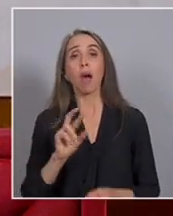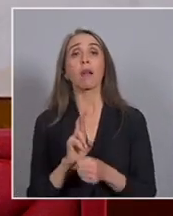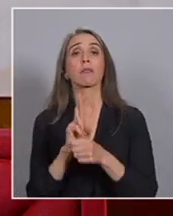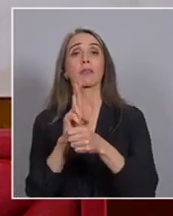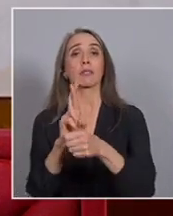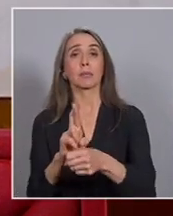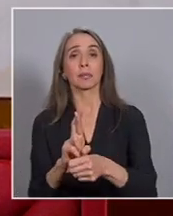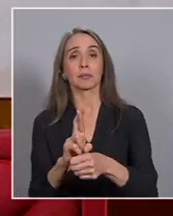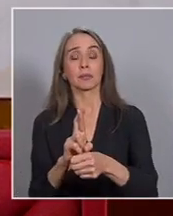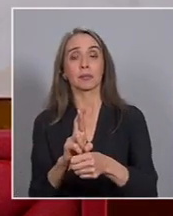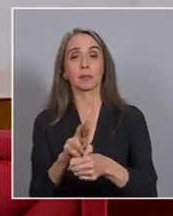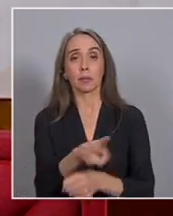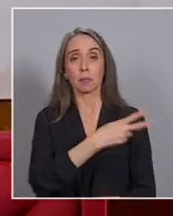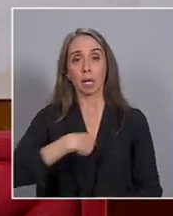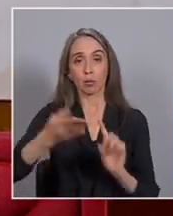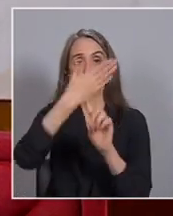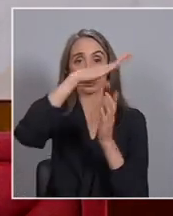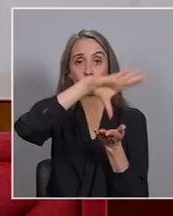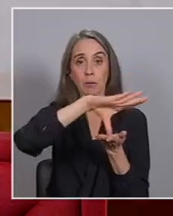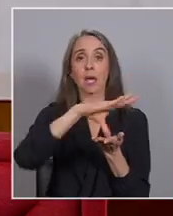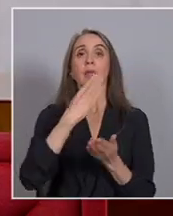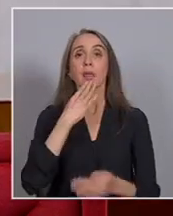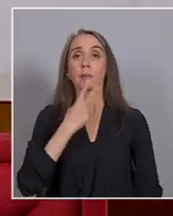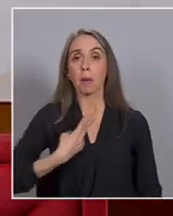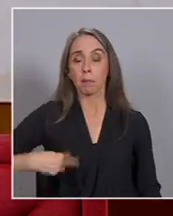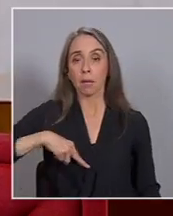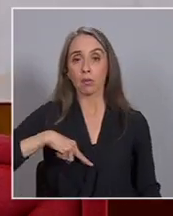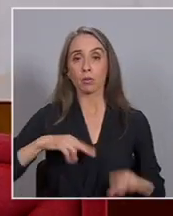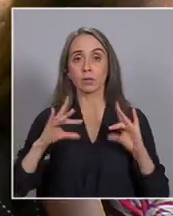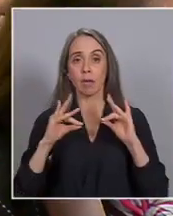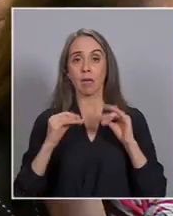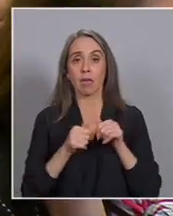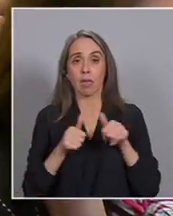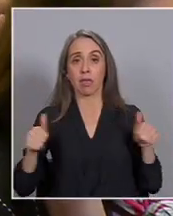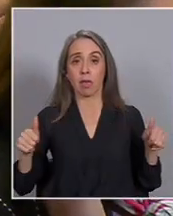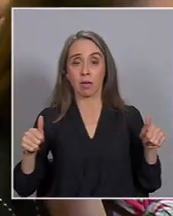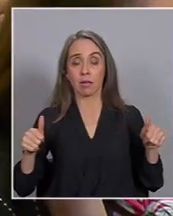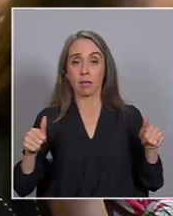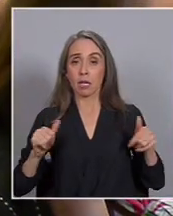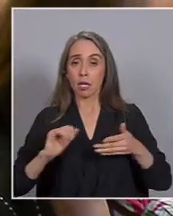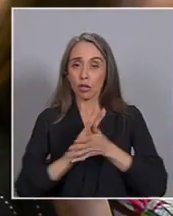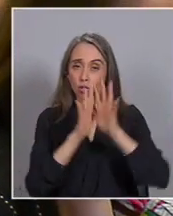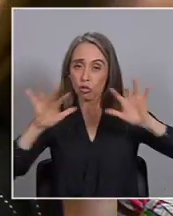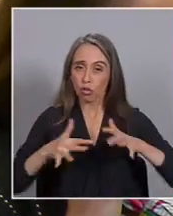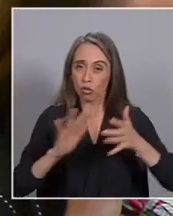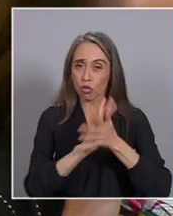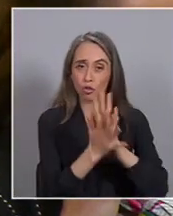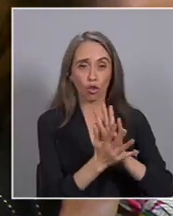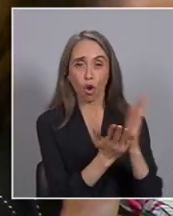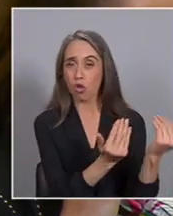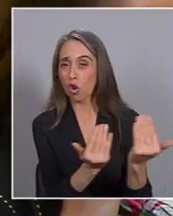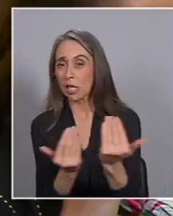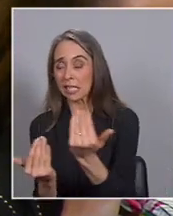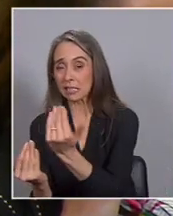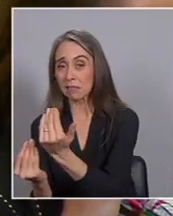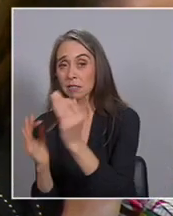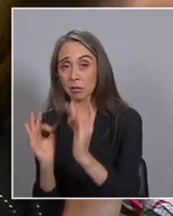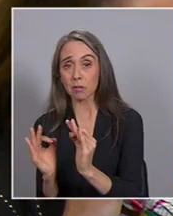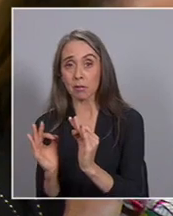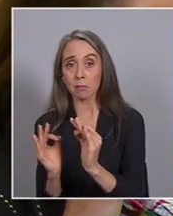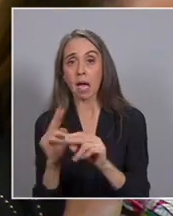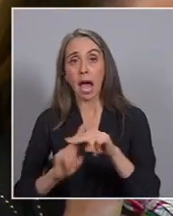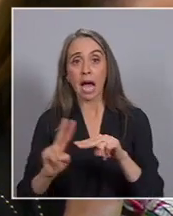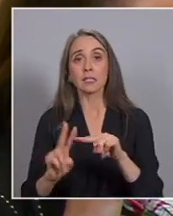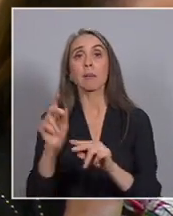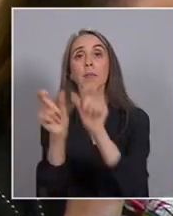representa para nuestra patria y también para nuestra generación agotar todos los recursos necesarios para